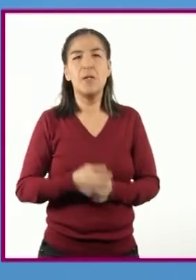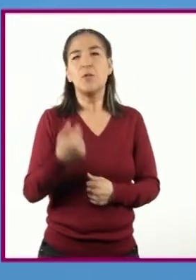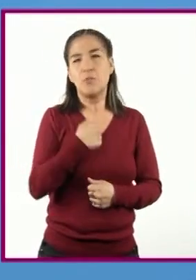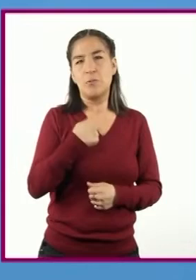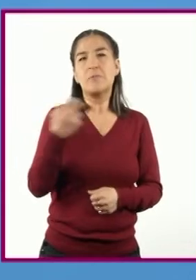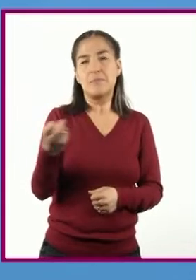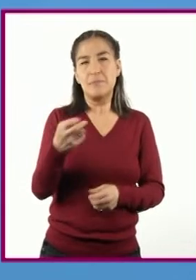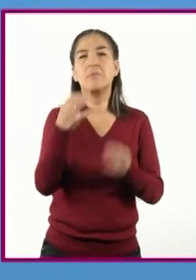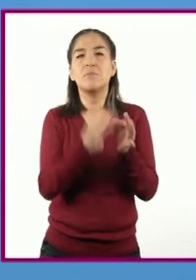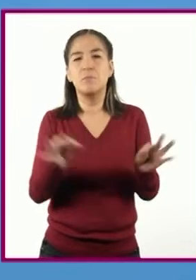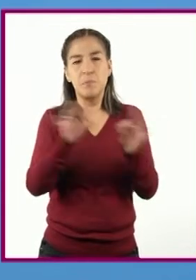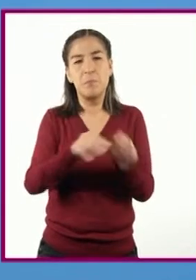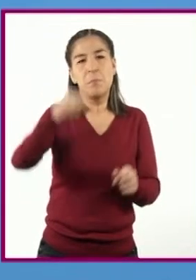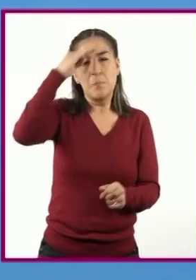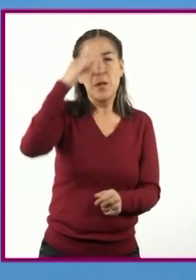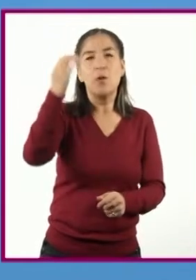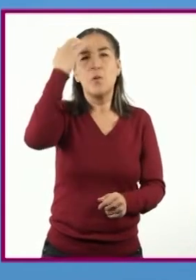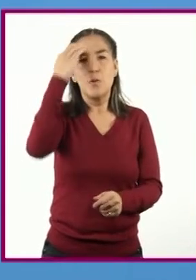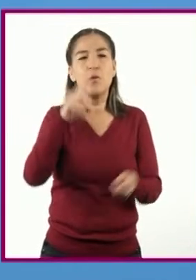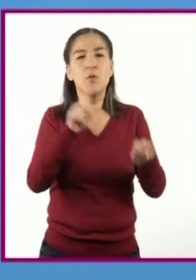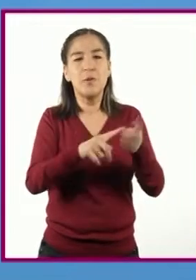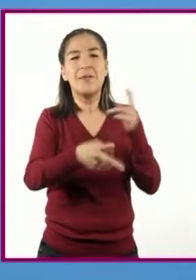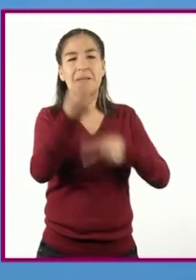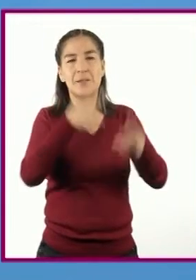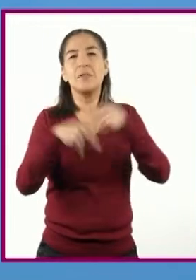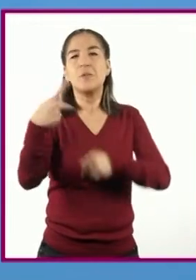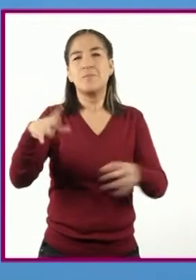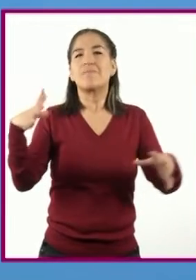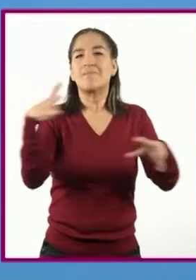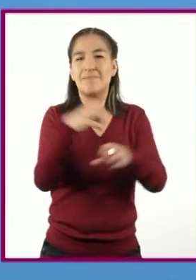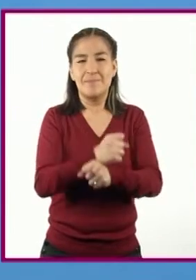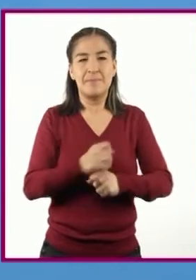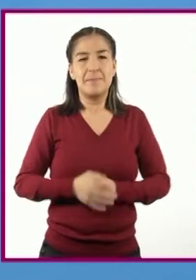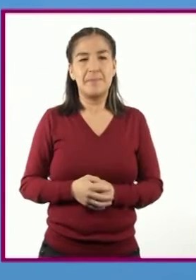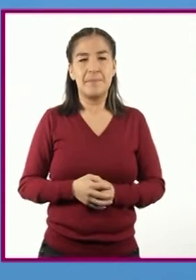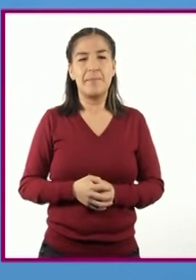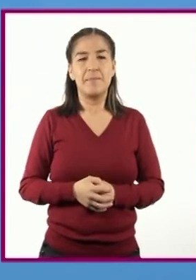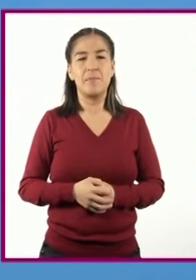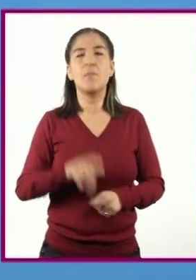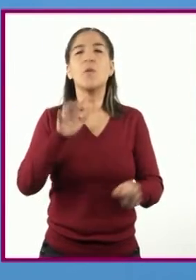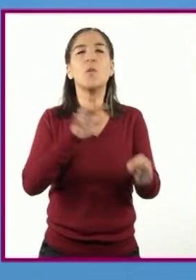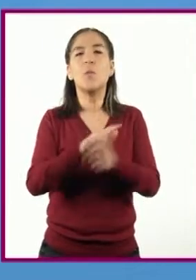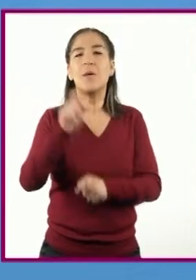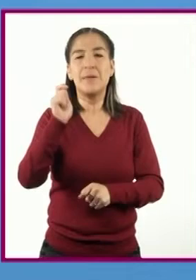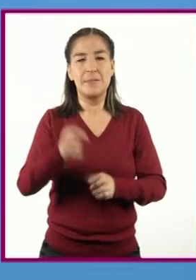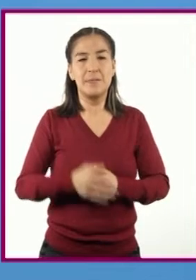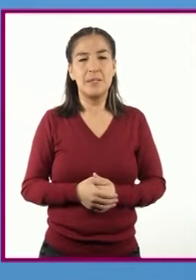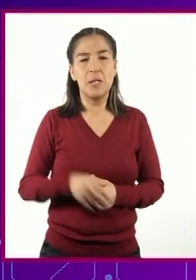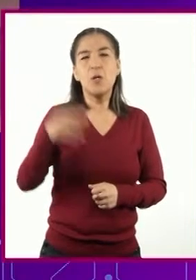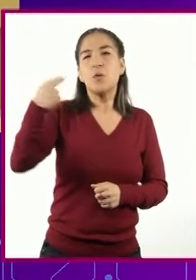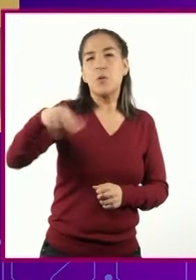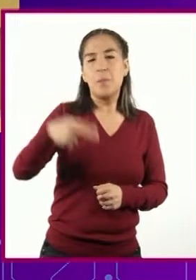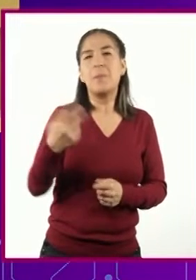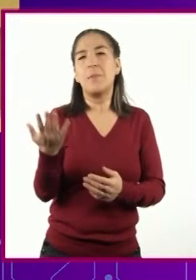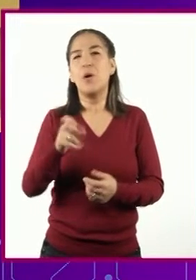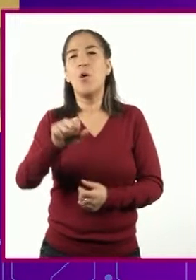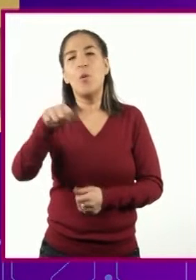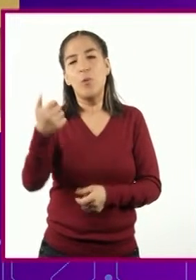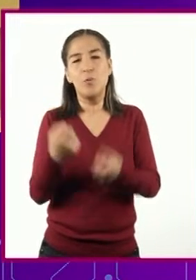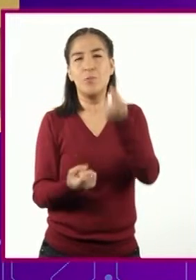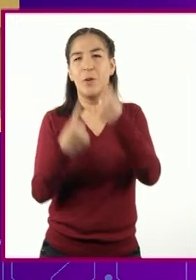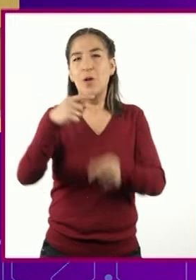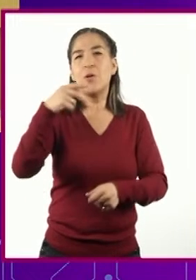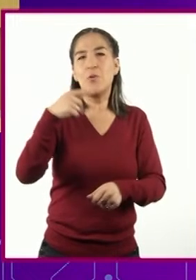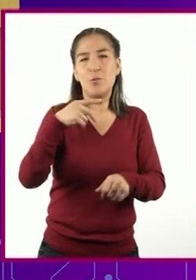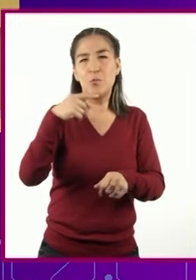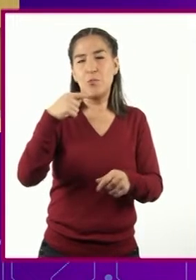que es muy valioso conocer su origen y significado. Tal es el caso del nombre de algunos lugares, como